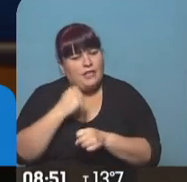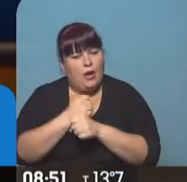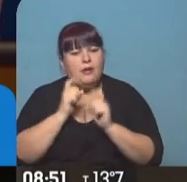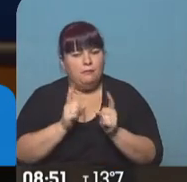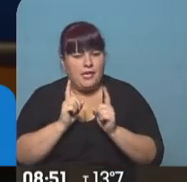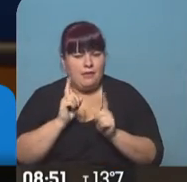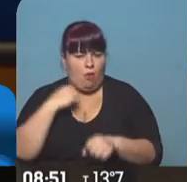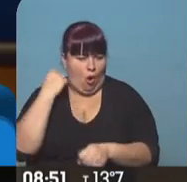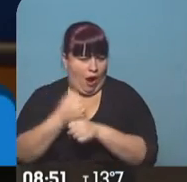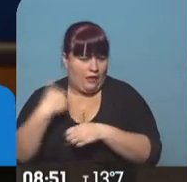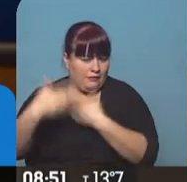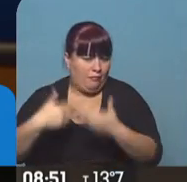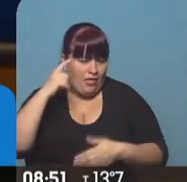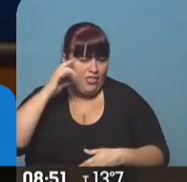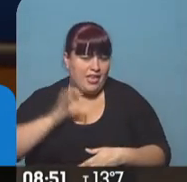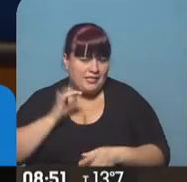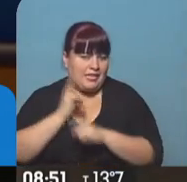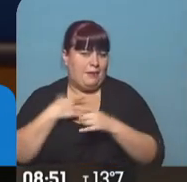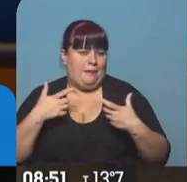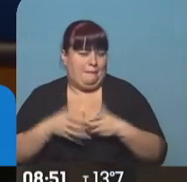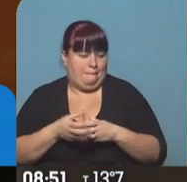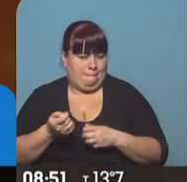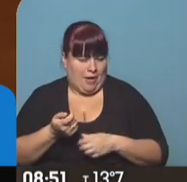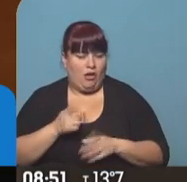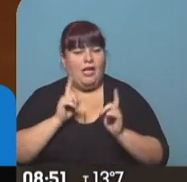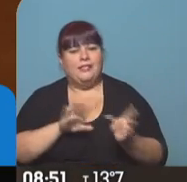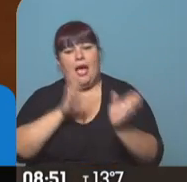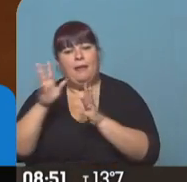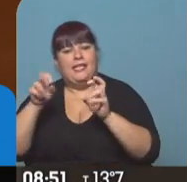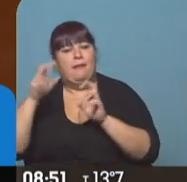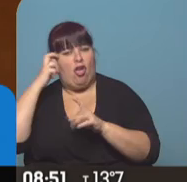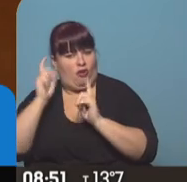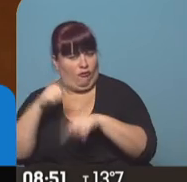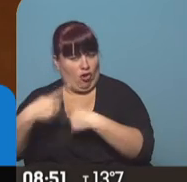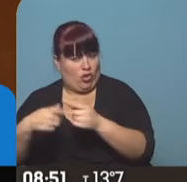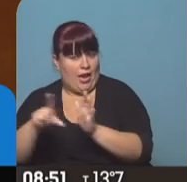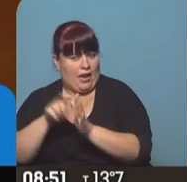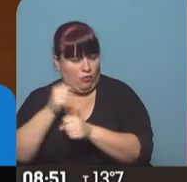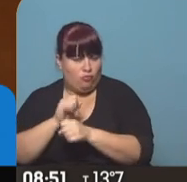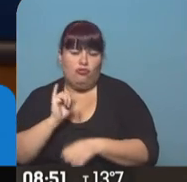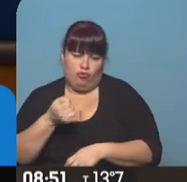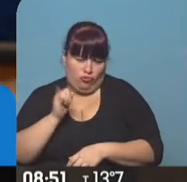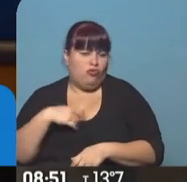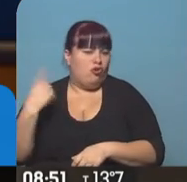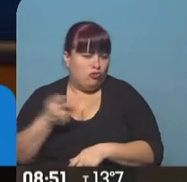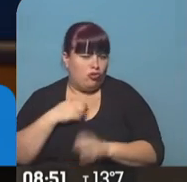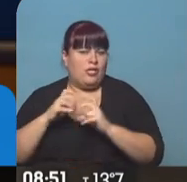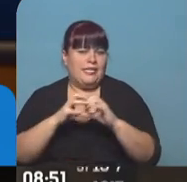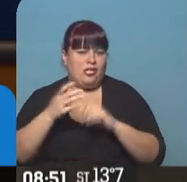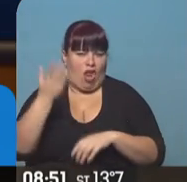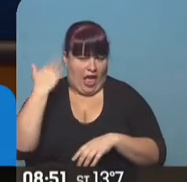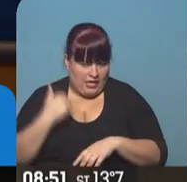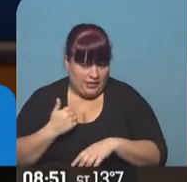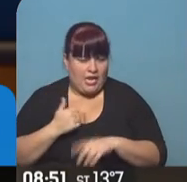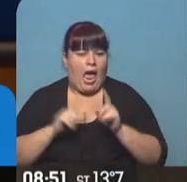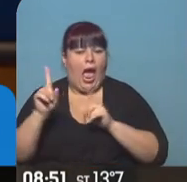hemos venido trabajando estos 10 años donde siempre fuimos minorías paralelamente la gente parlamentaria va a seguir en la legislatura sí sí nosotros tuvimos sesión el día de ayer